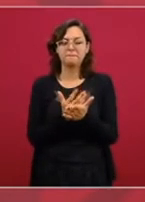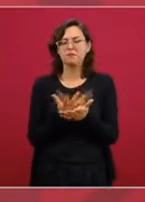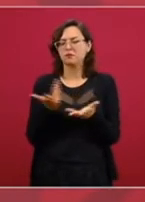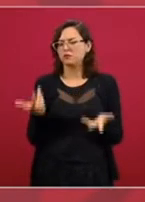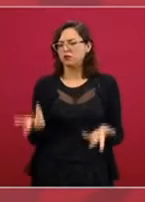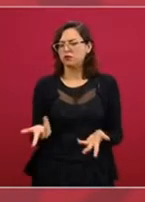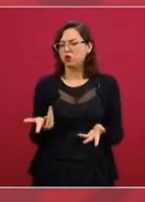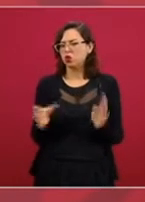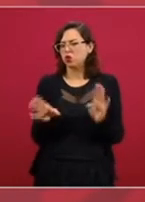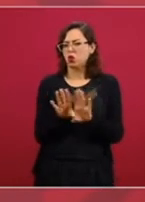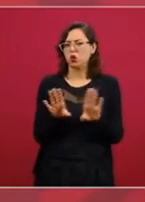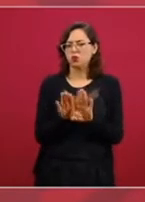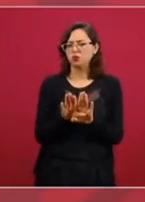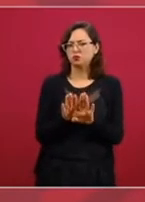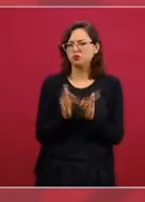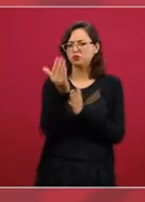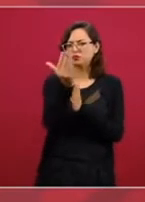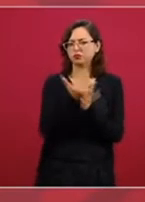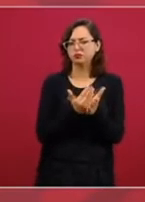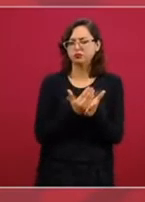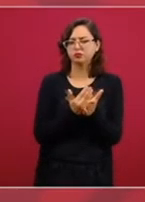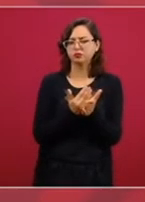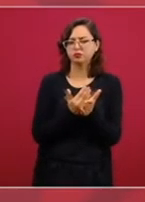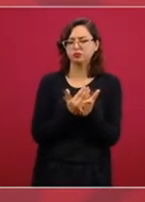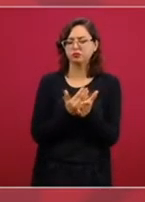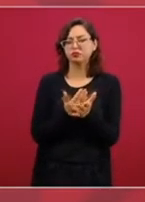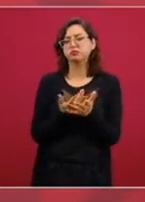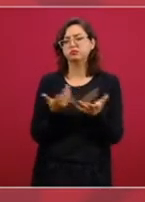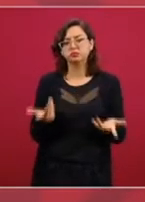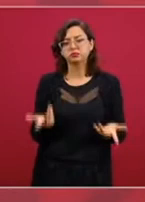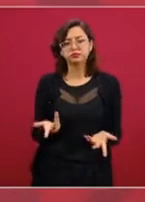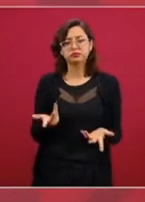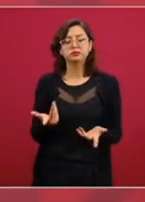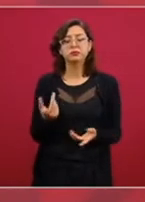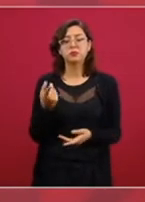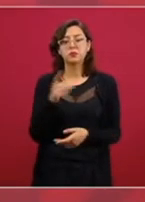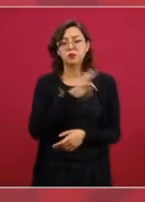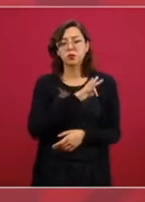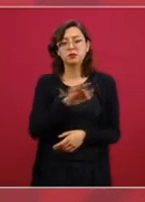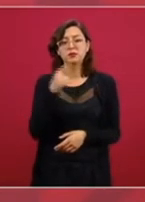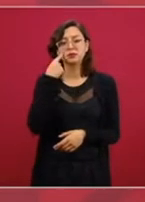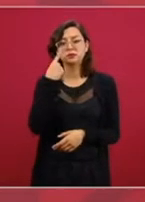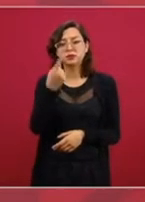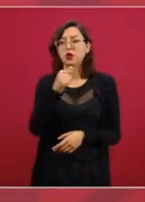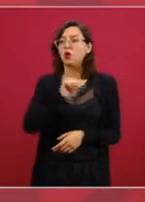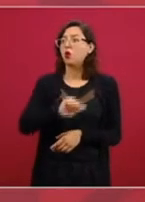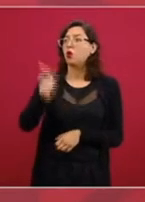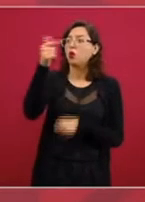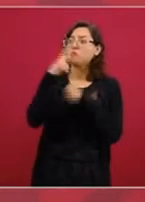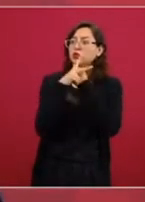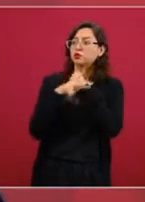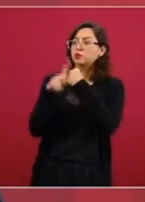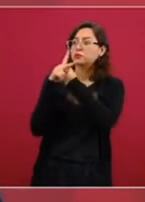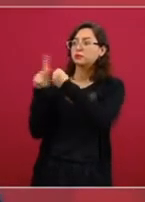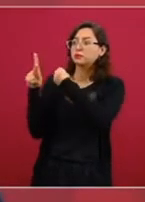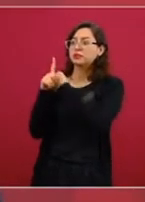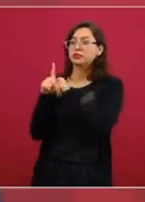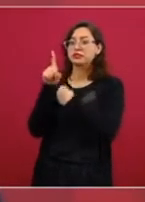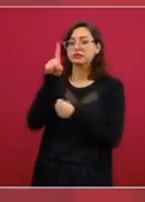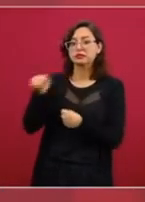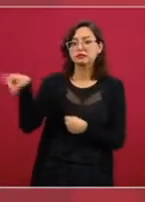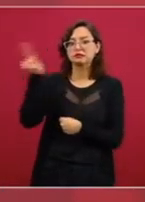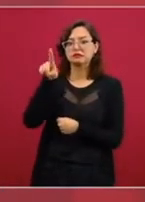reducir la movilidad en el espacio público? Lo que hemos visto en los ejemplos de algunos países que en su momento